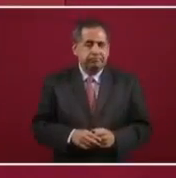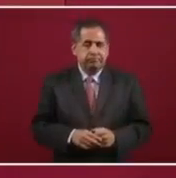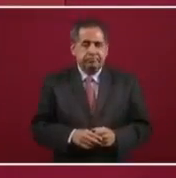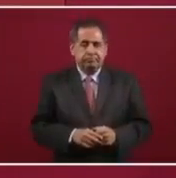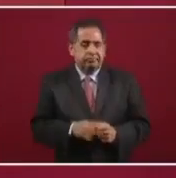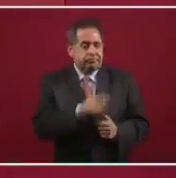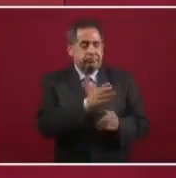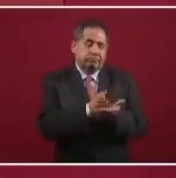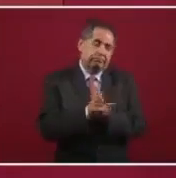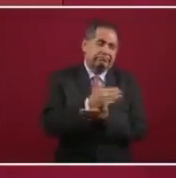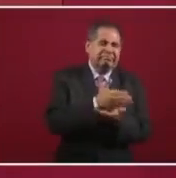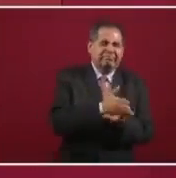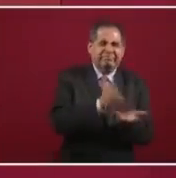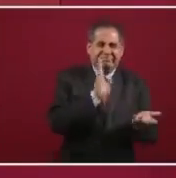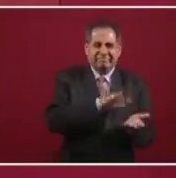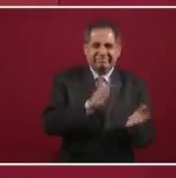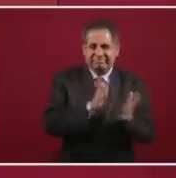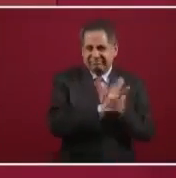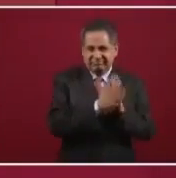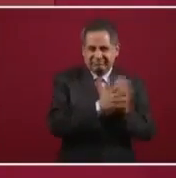están en malos pasos,